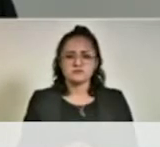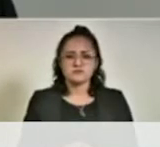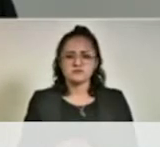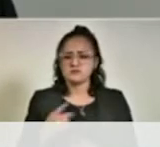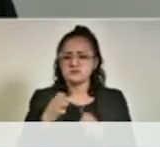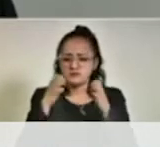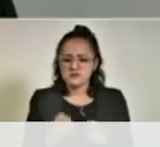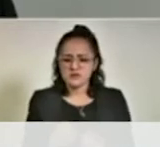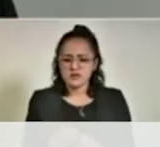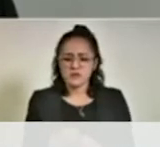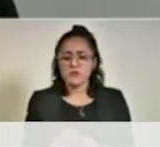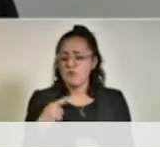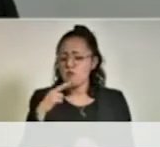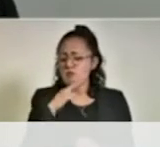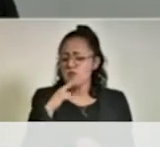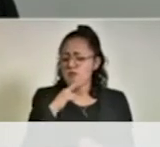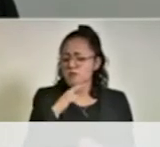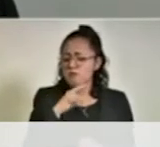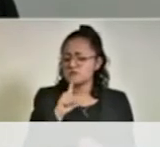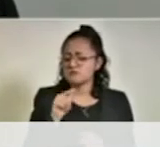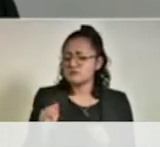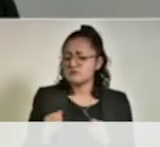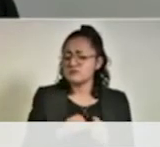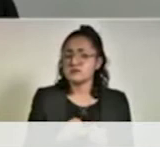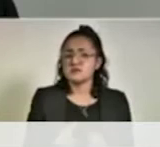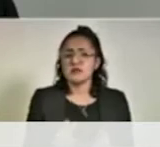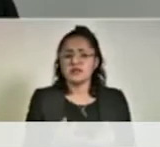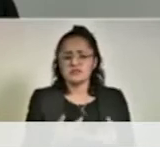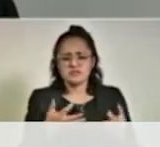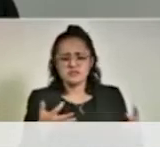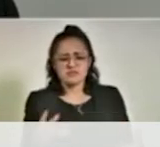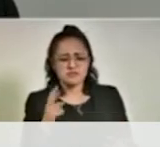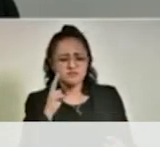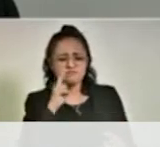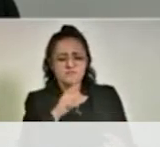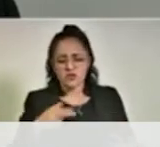que están pronto a llegar a la tierra que los dio nacer,